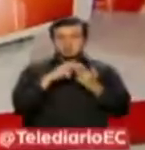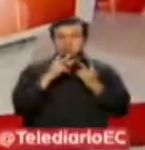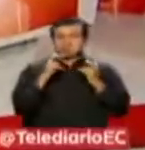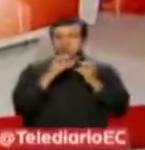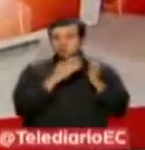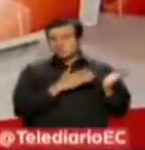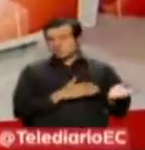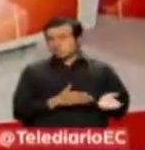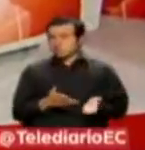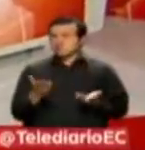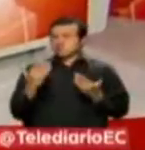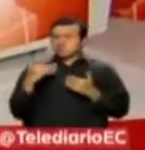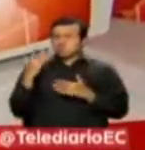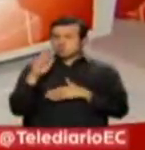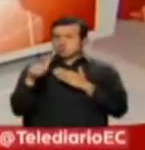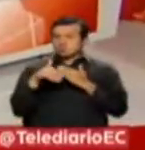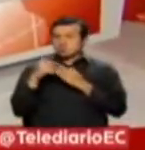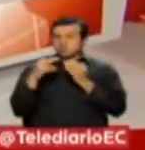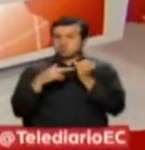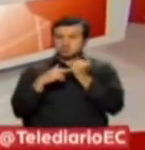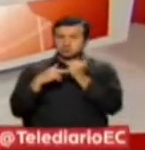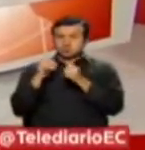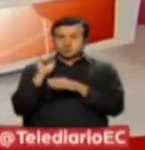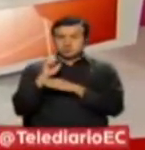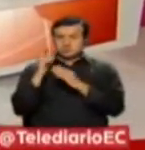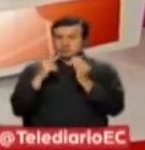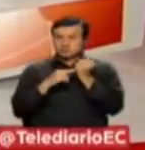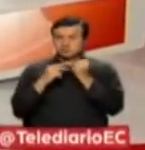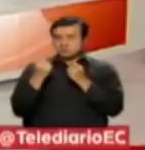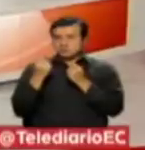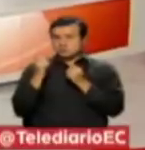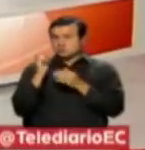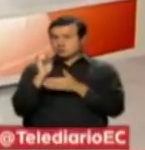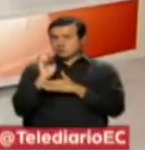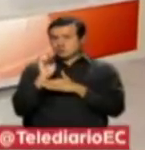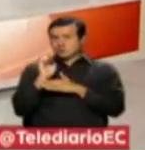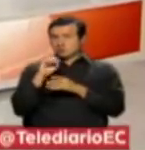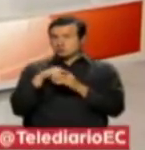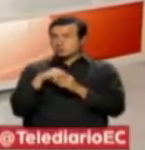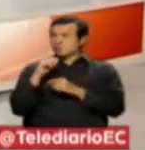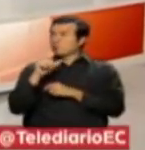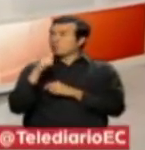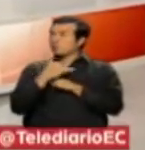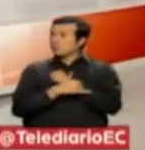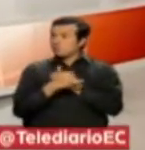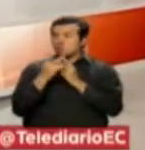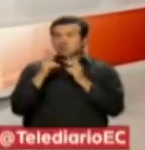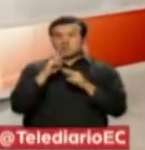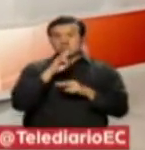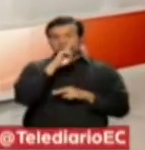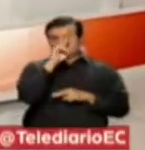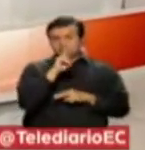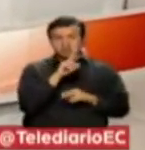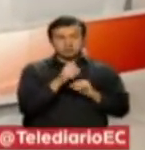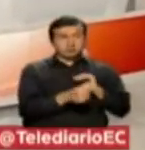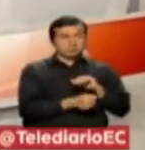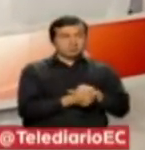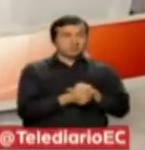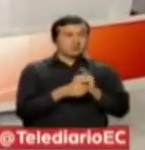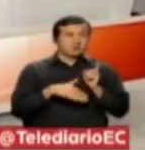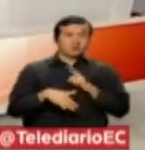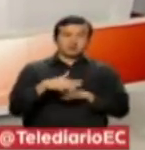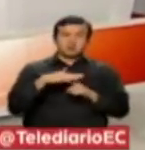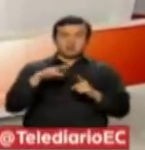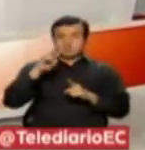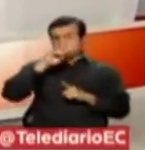en cuenta que los recursos del país podrían estar no solamente en paraísos fiscales, también en Venezuela? La situación que